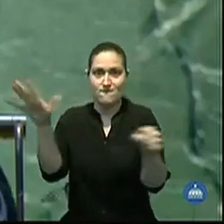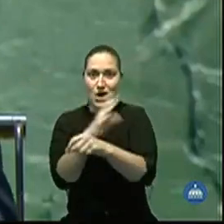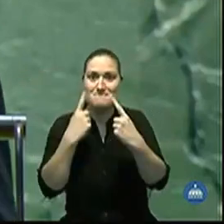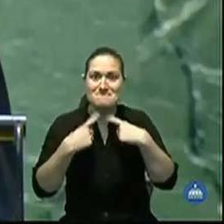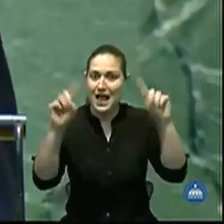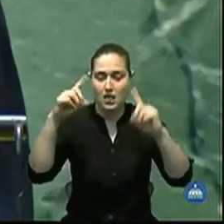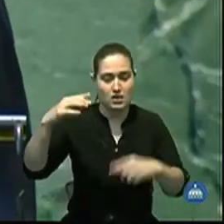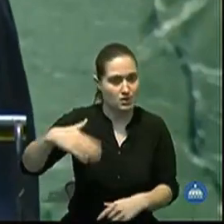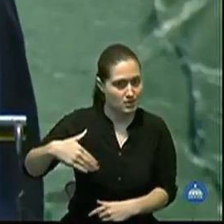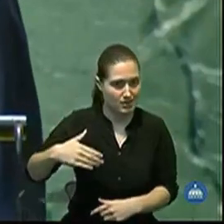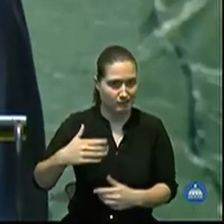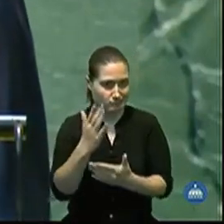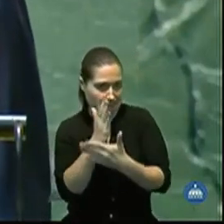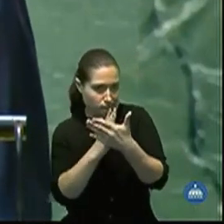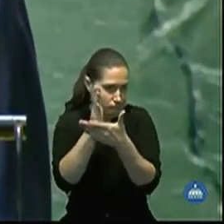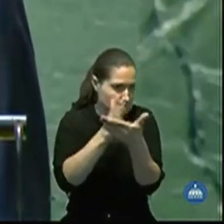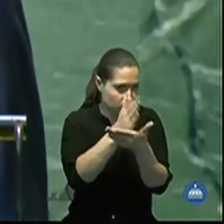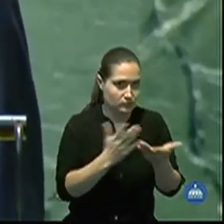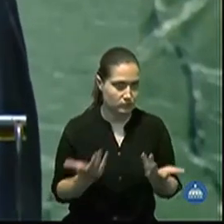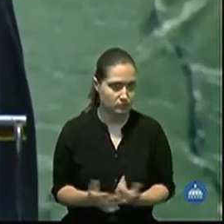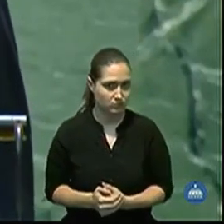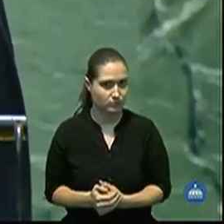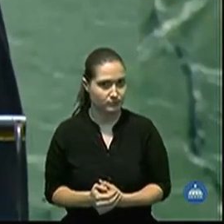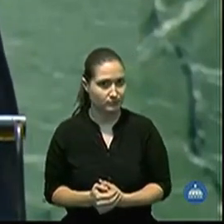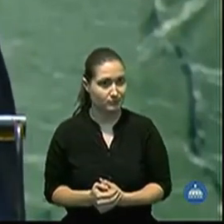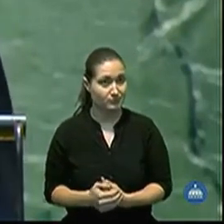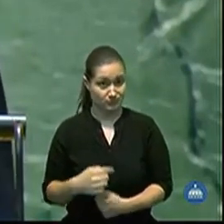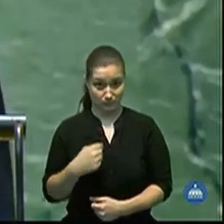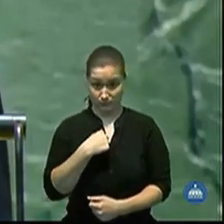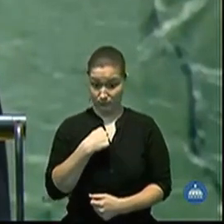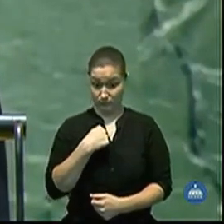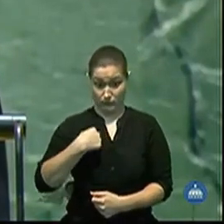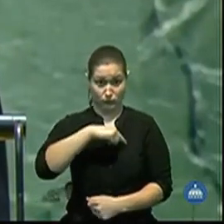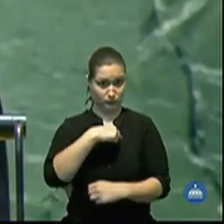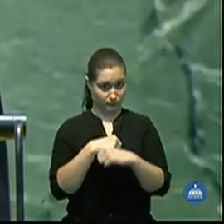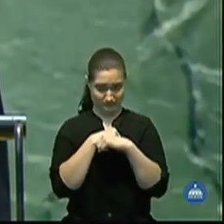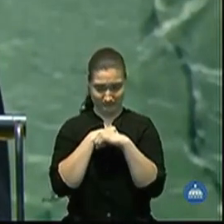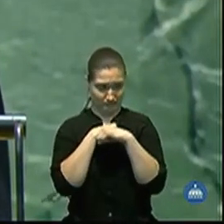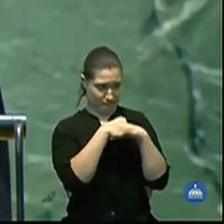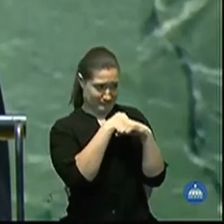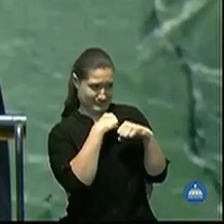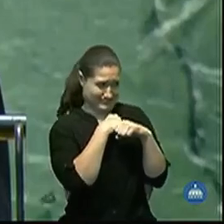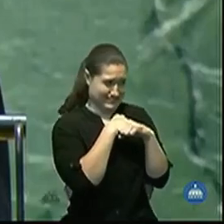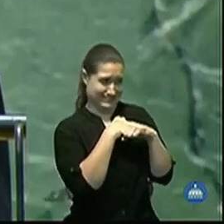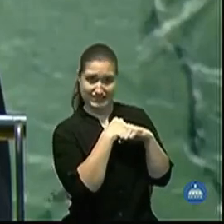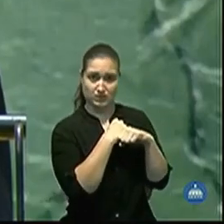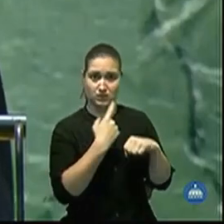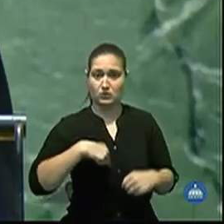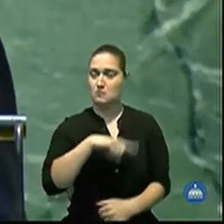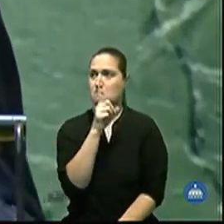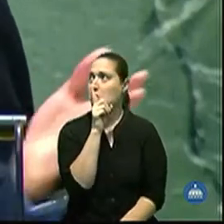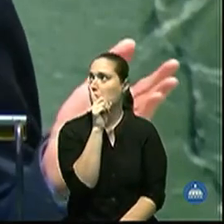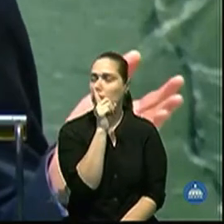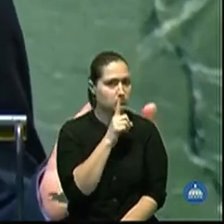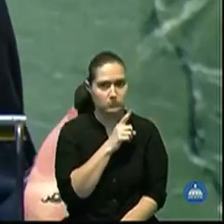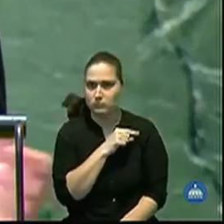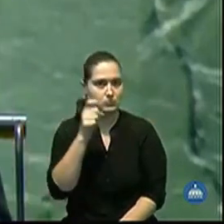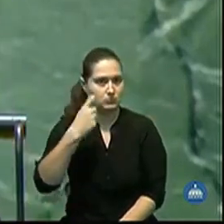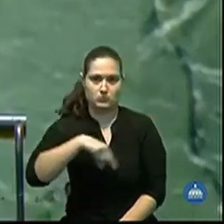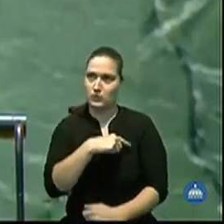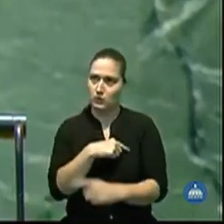seguridad nacional de mi país esté implicada, no cesaré de reclamar por la estabilidad de Haití. Señor